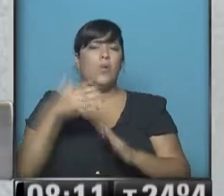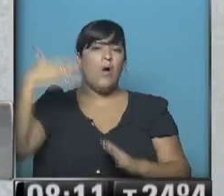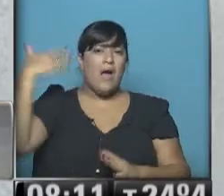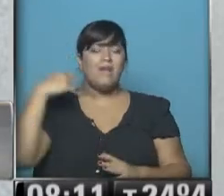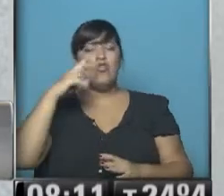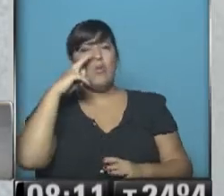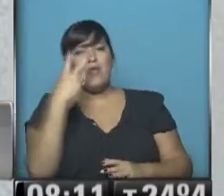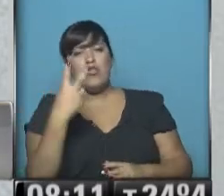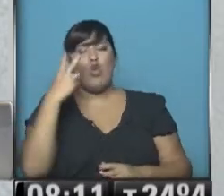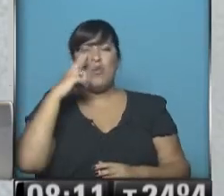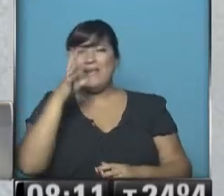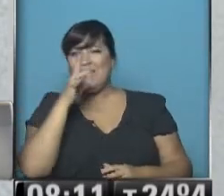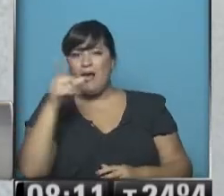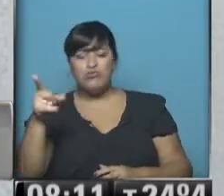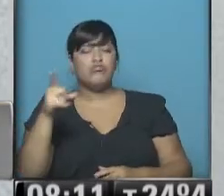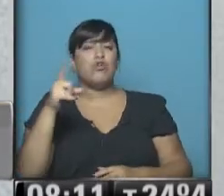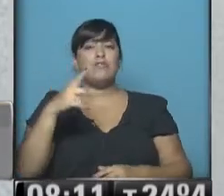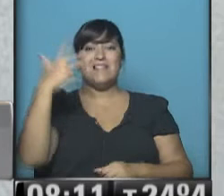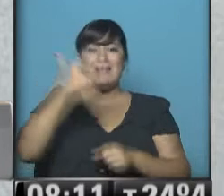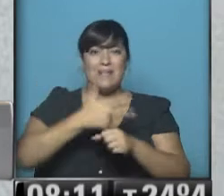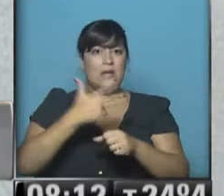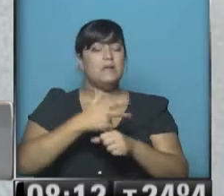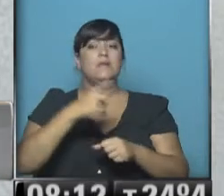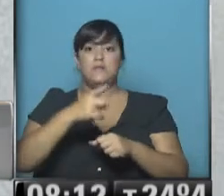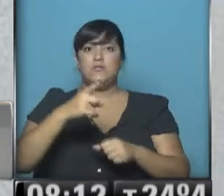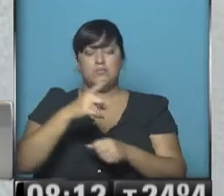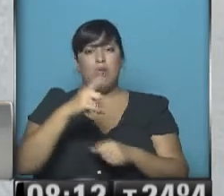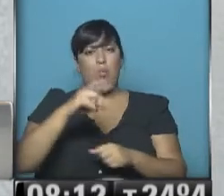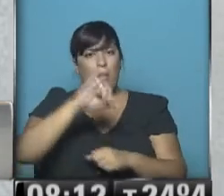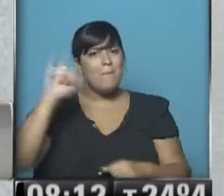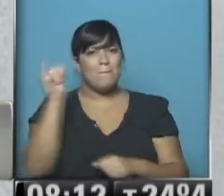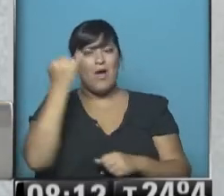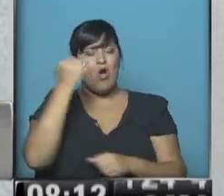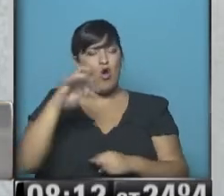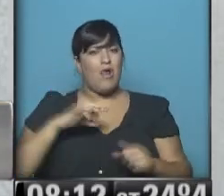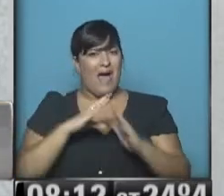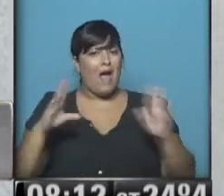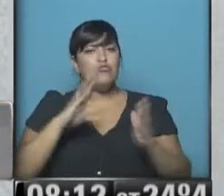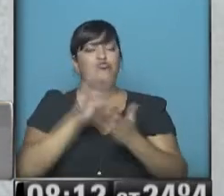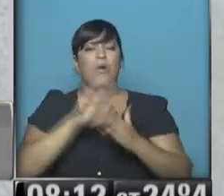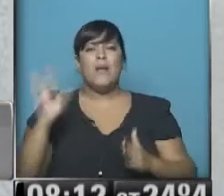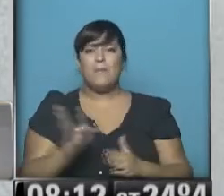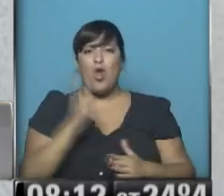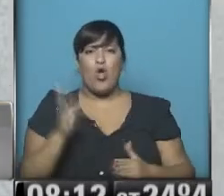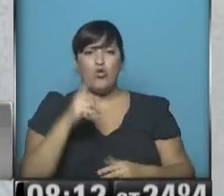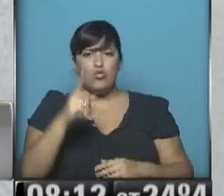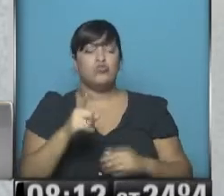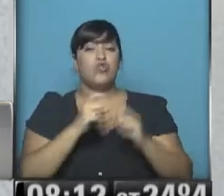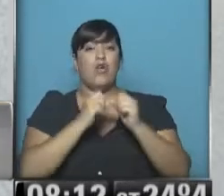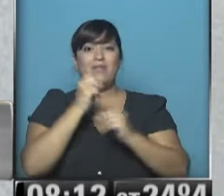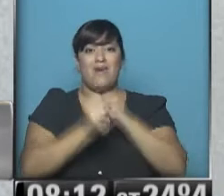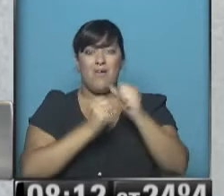2002 2014 el tercer mejor año en los niveles de producción el mejor año en materia de producción automotriz ha sido el año